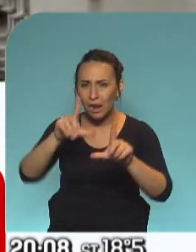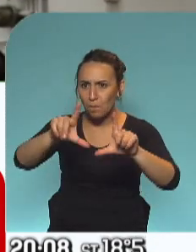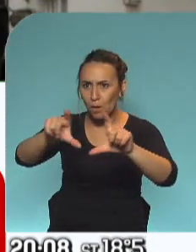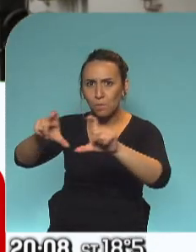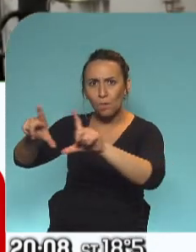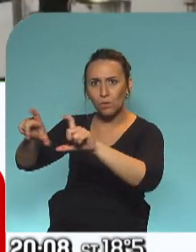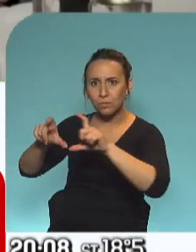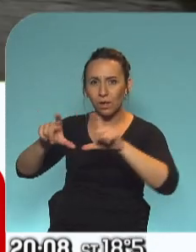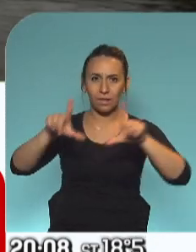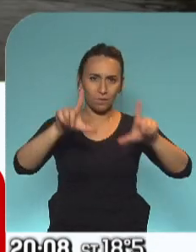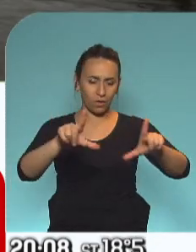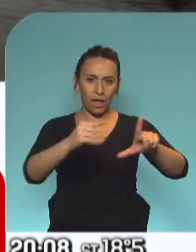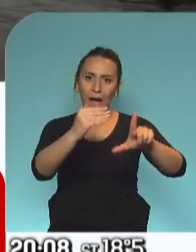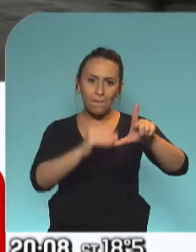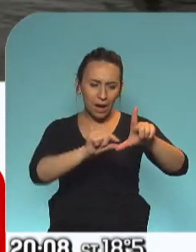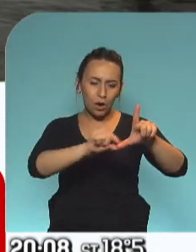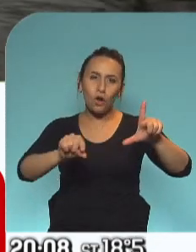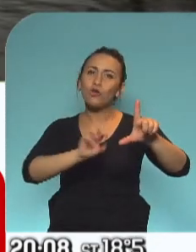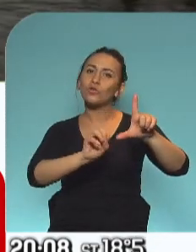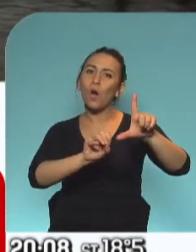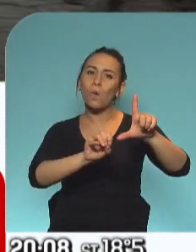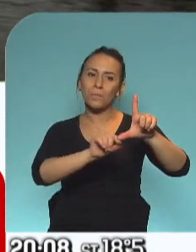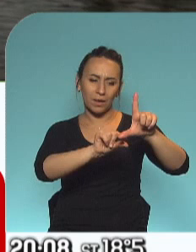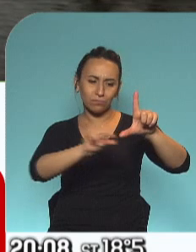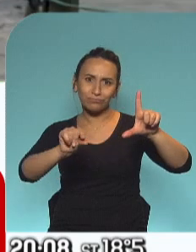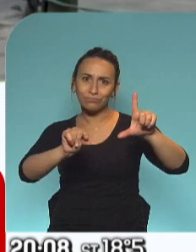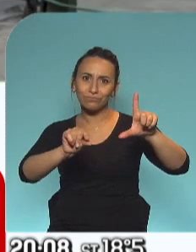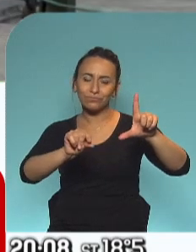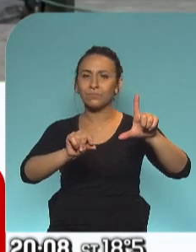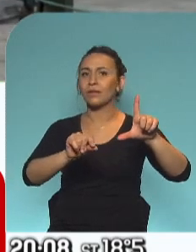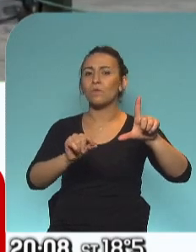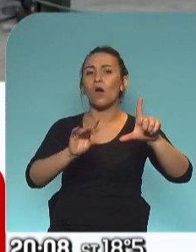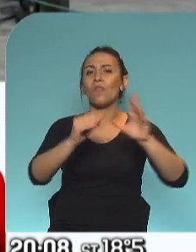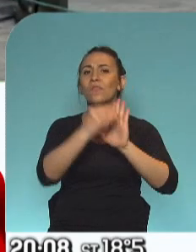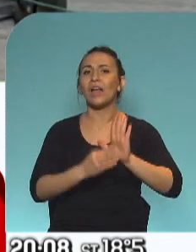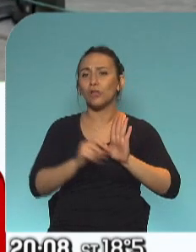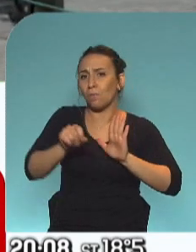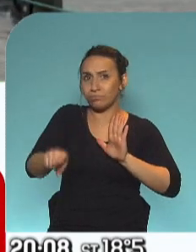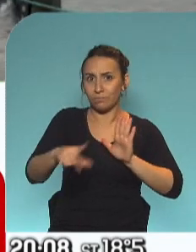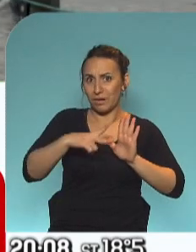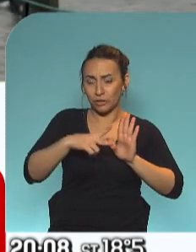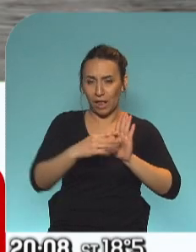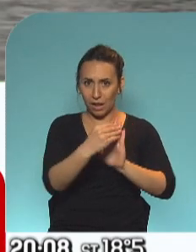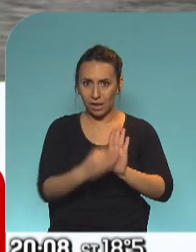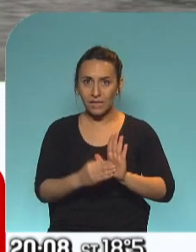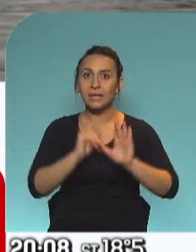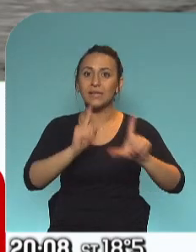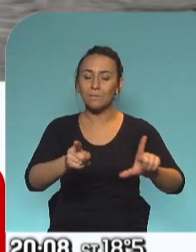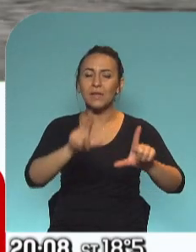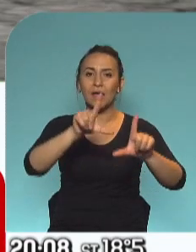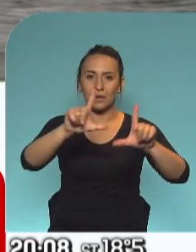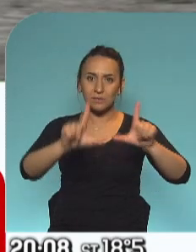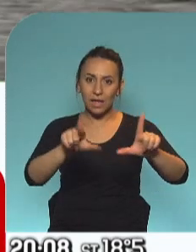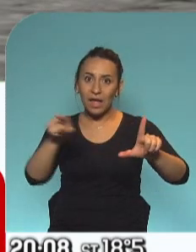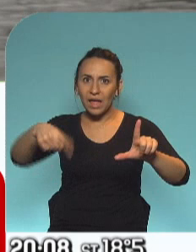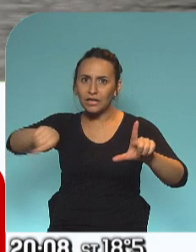una de esas fotos está el nombre y la identificación personal y qué rol cumplían dentro de la organización de